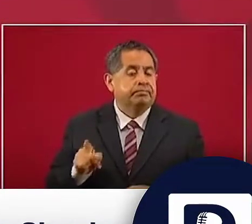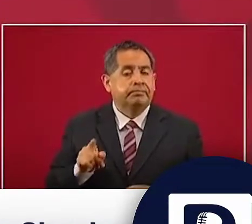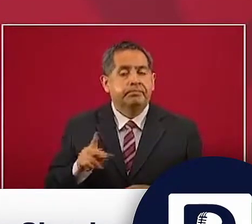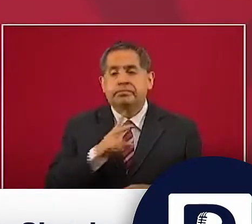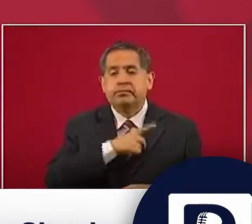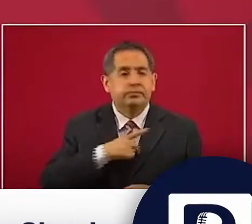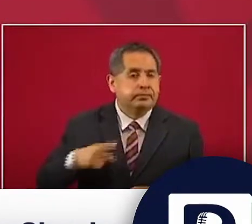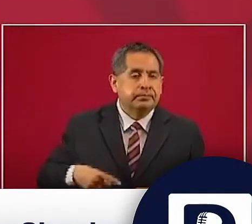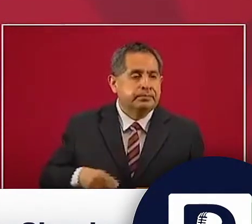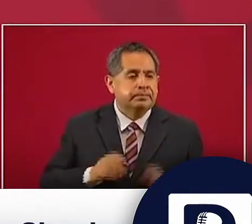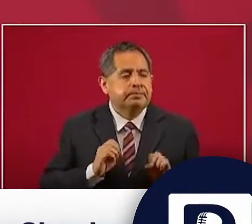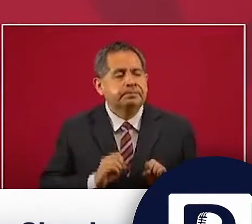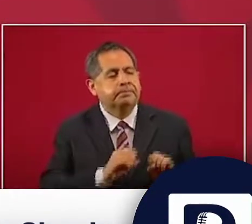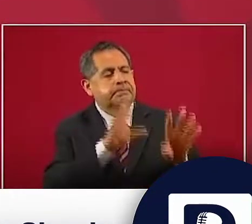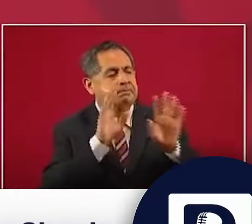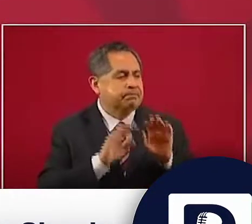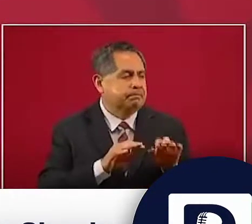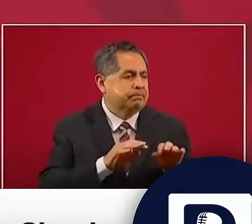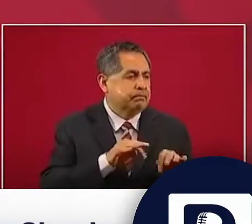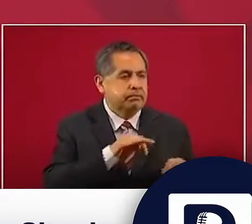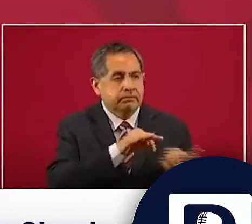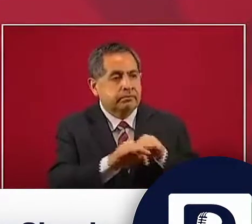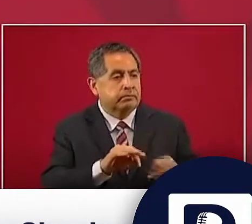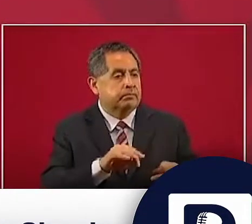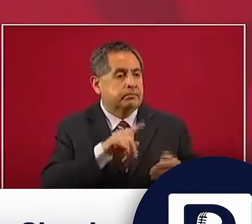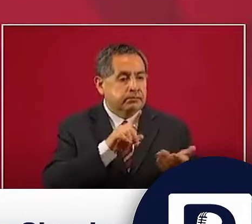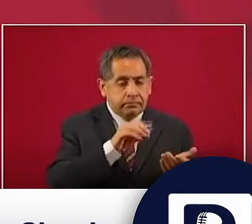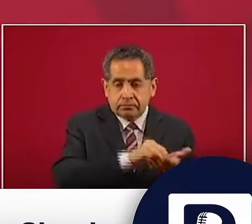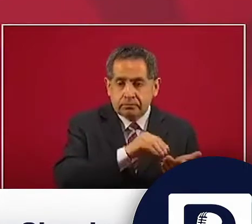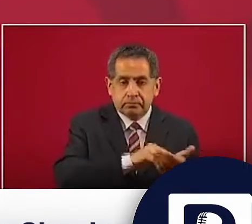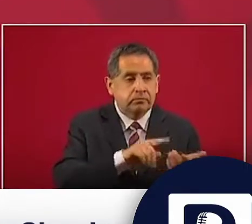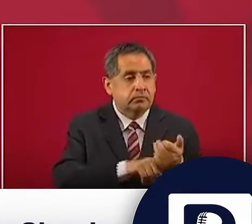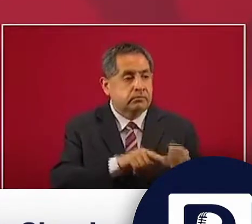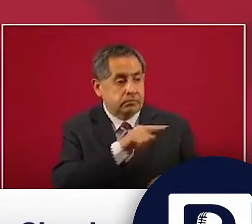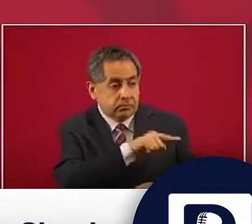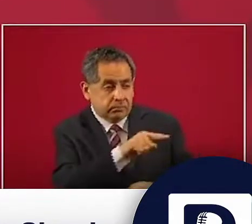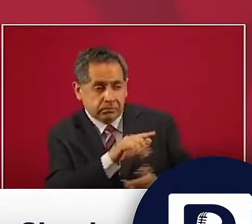se permita que trabajen en el actual gobierno